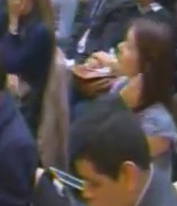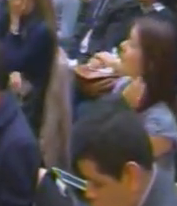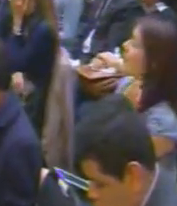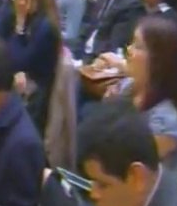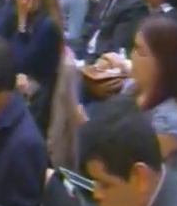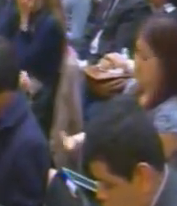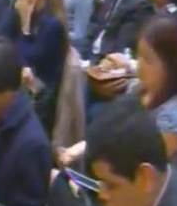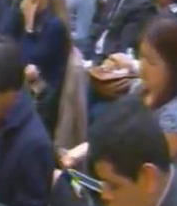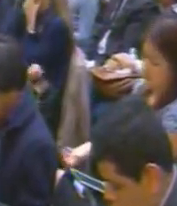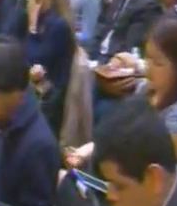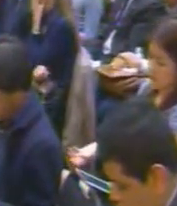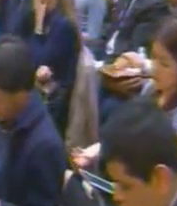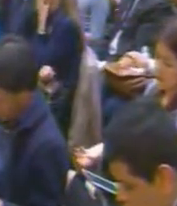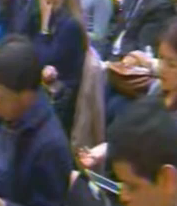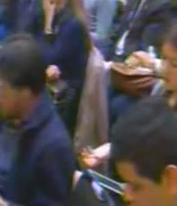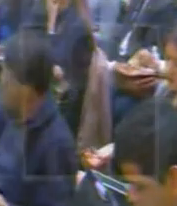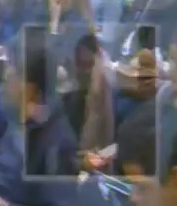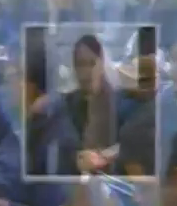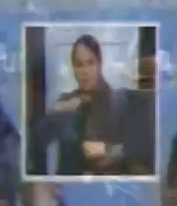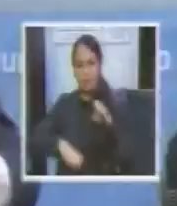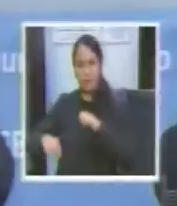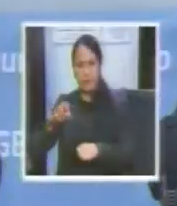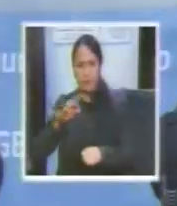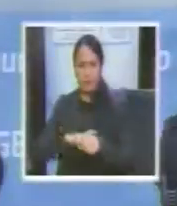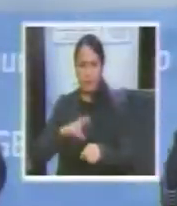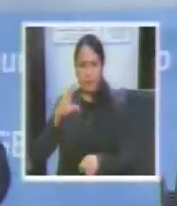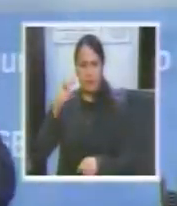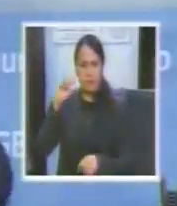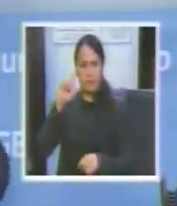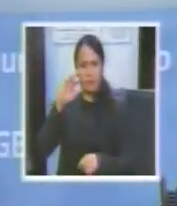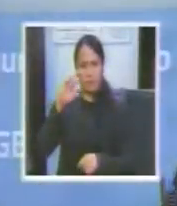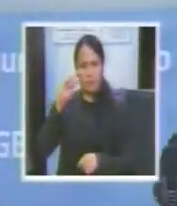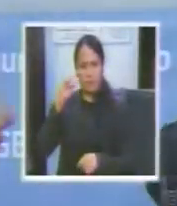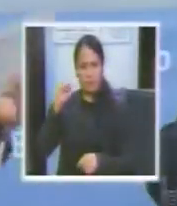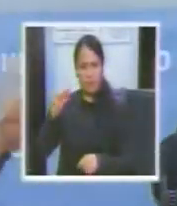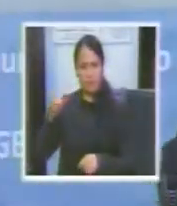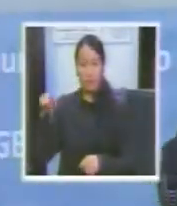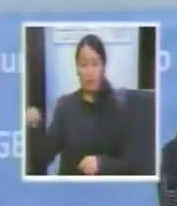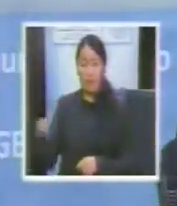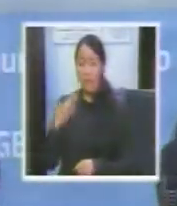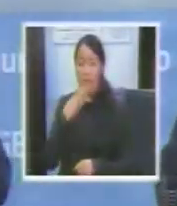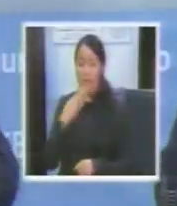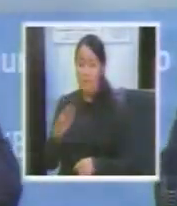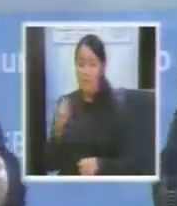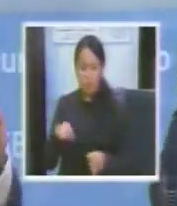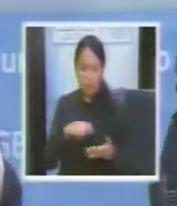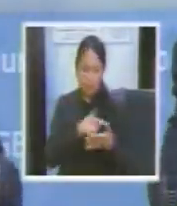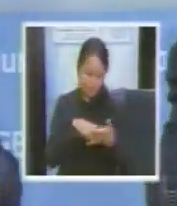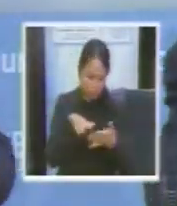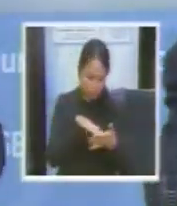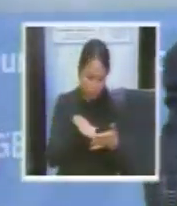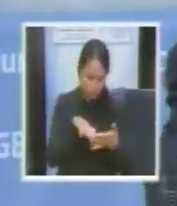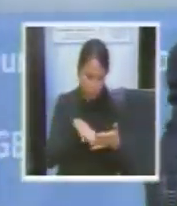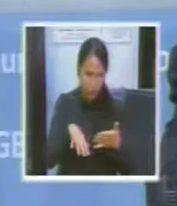Muchísimas gracias a nuestro embajador Carlos de Icaza. Fue muy bueno que te haya salido del guión.